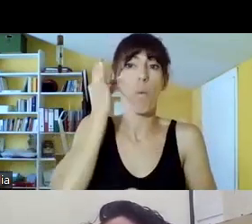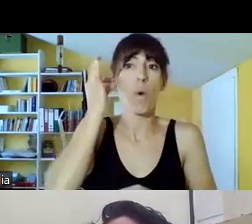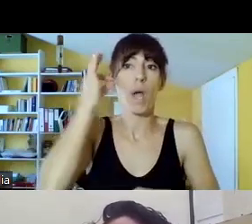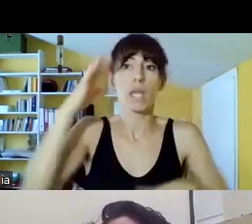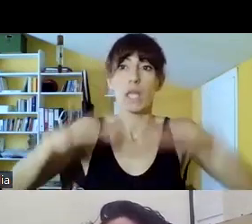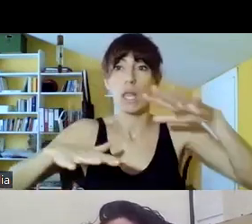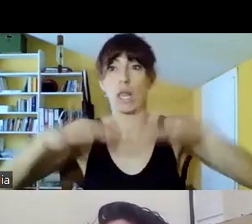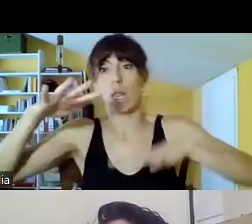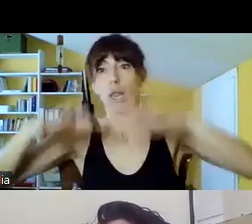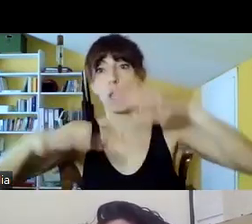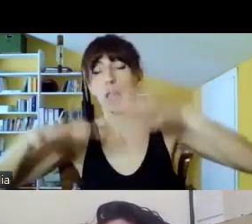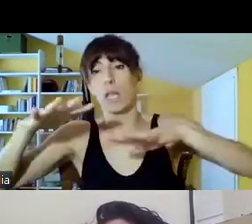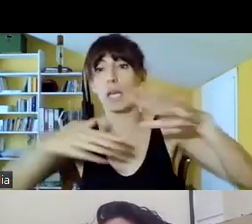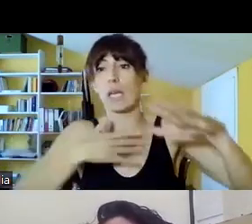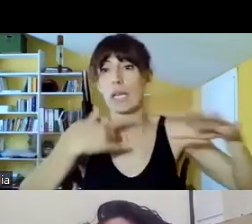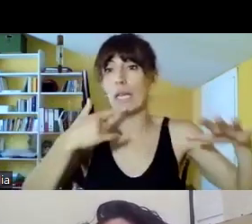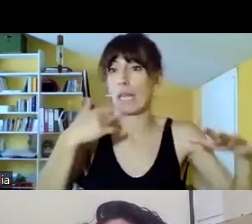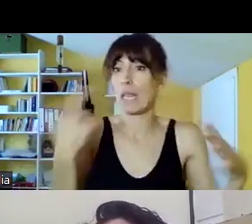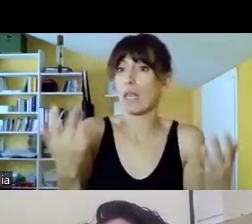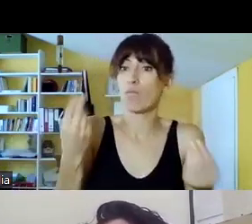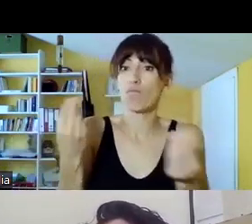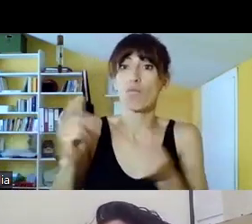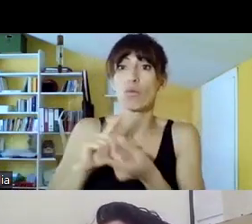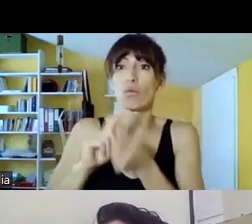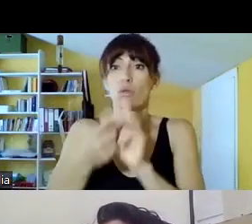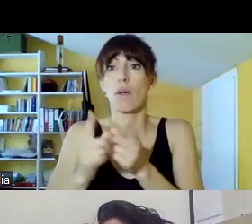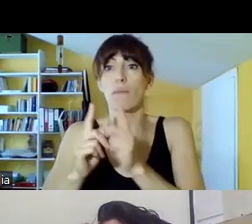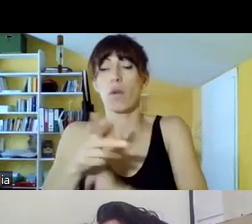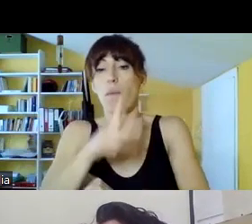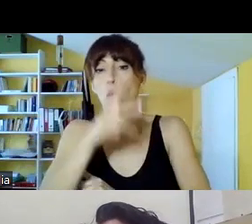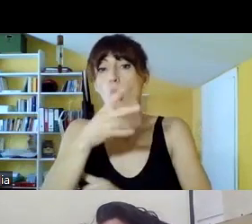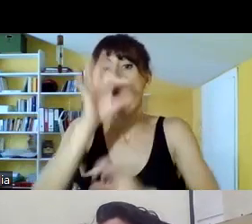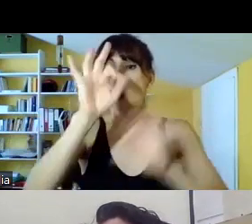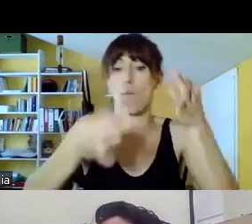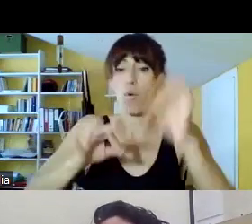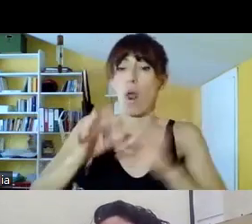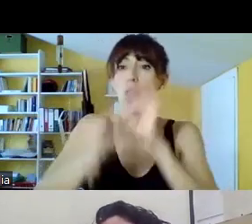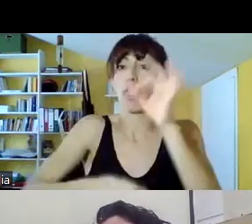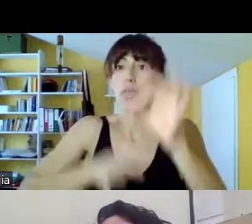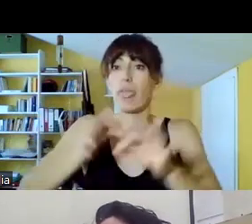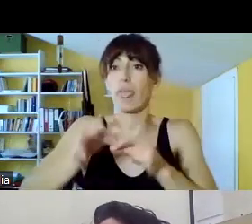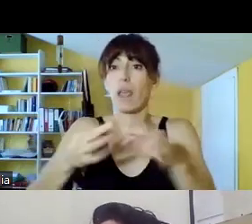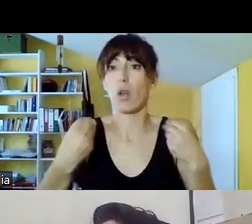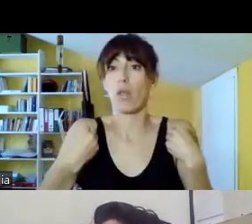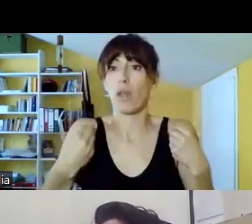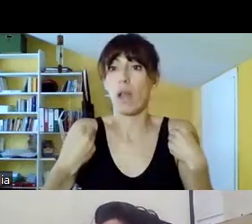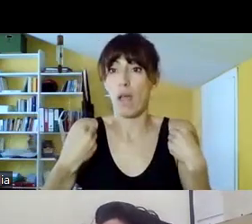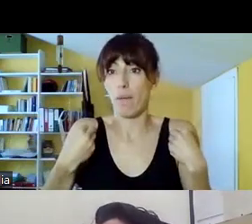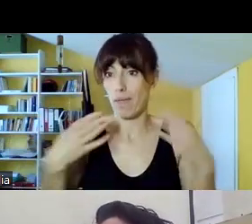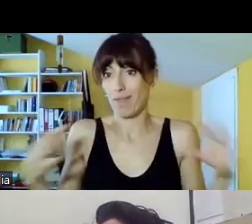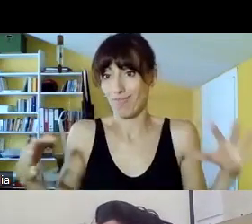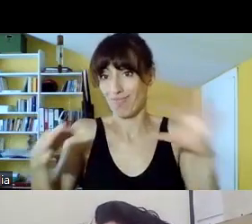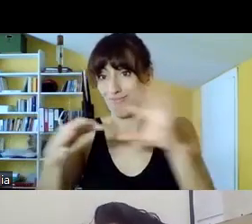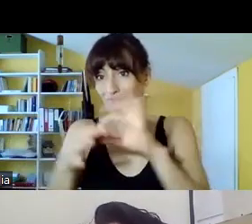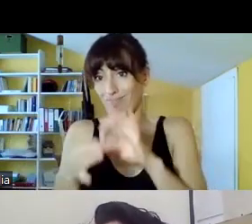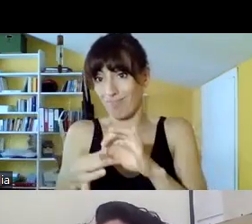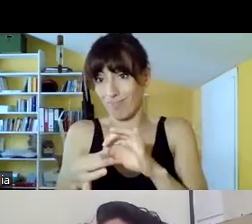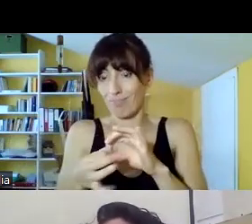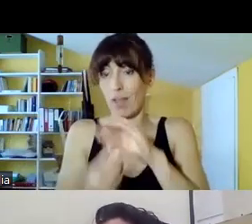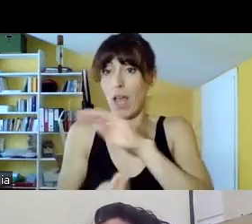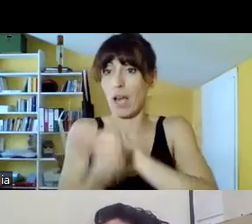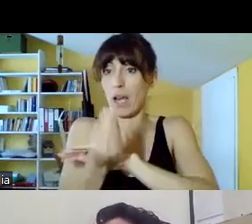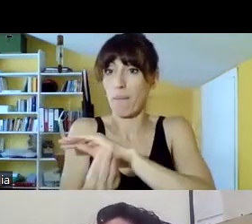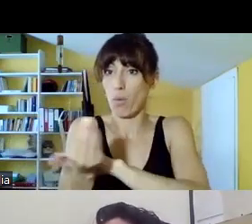estaríamos más expuestas a todos esos cambios hormonales a lo largo del ciclo vital, los cuales están muy ligados a lo